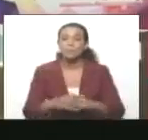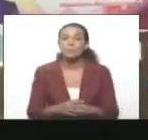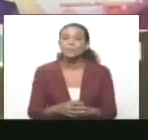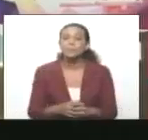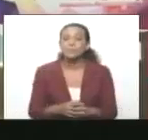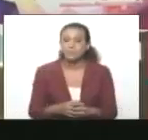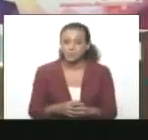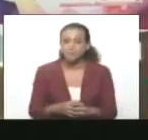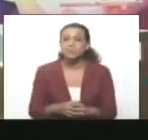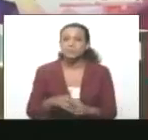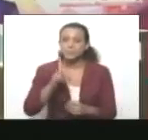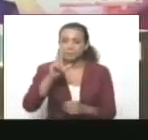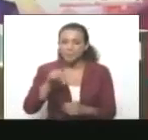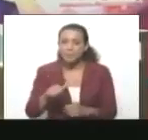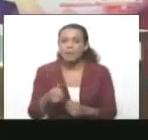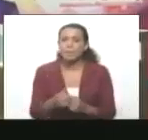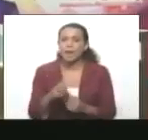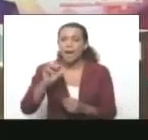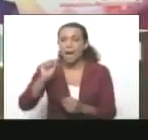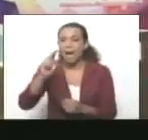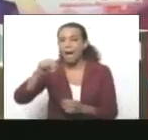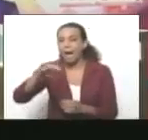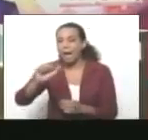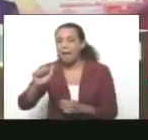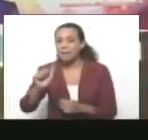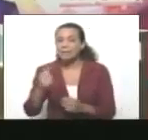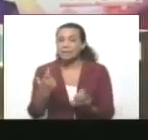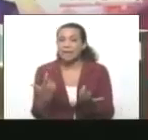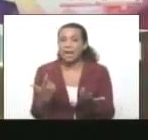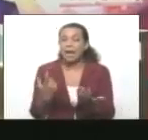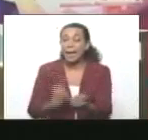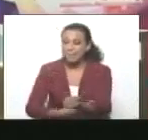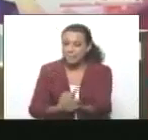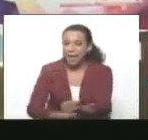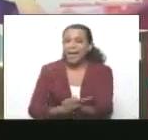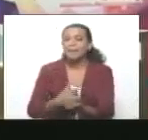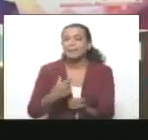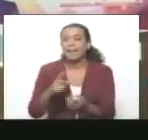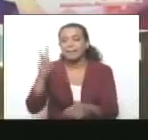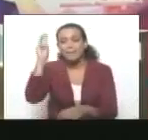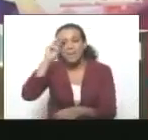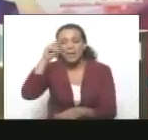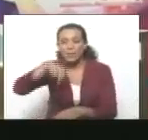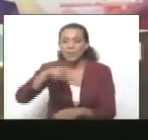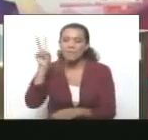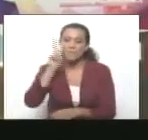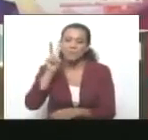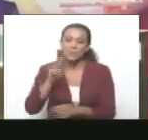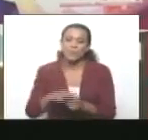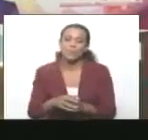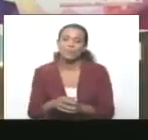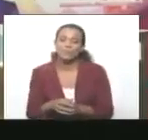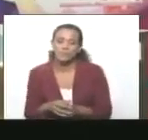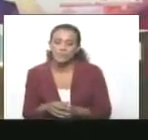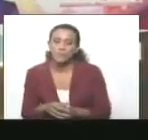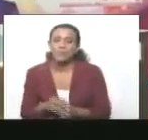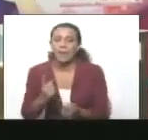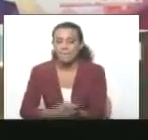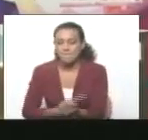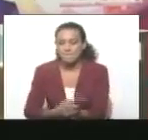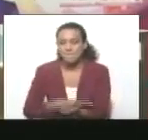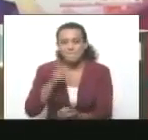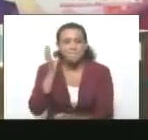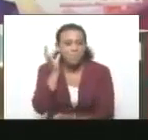Igualmente está Ana Cecilia Abreu, hermana del maestro Abreu. Beatriz Abreu, hermana del maestro